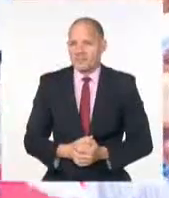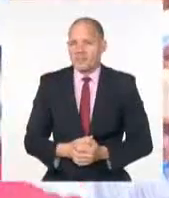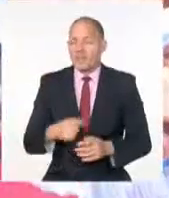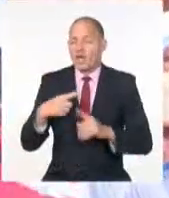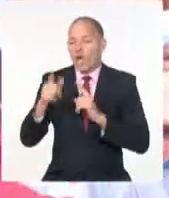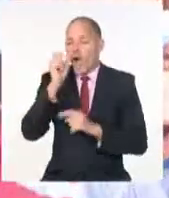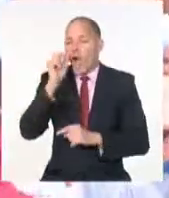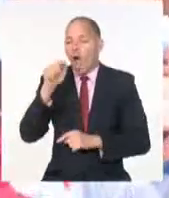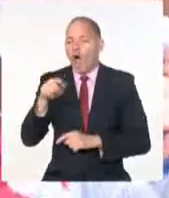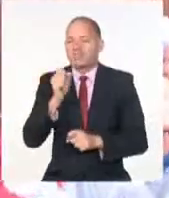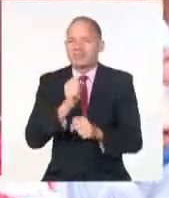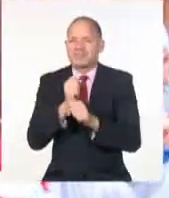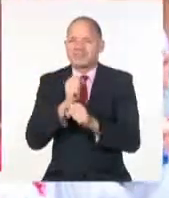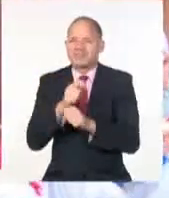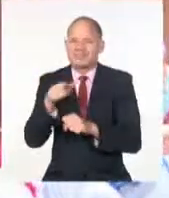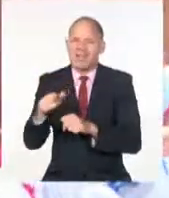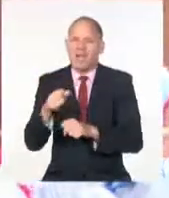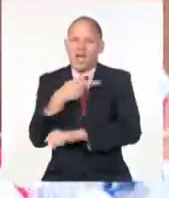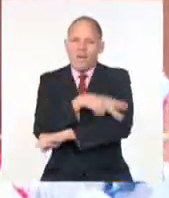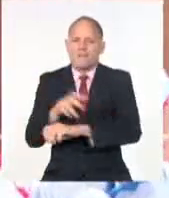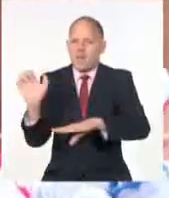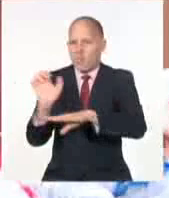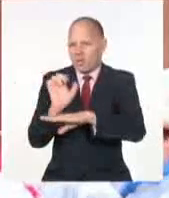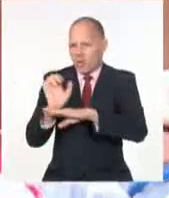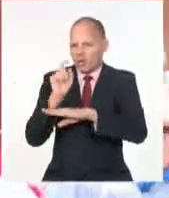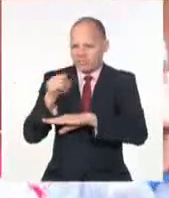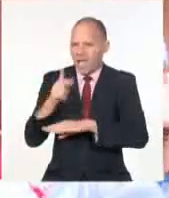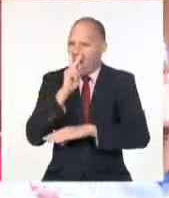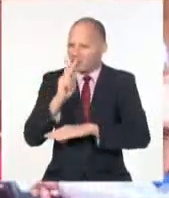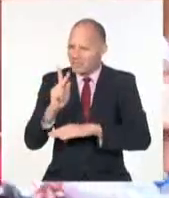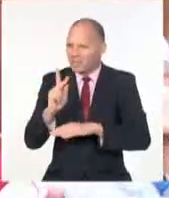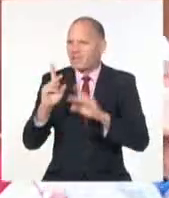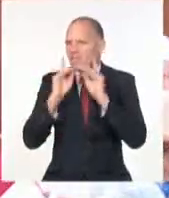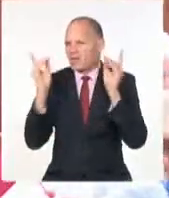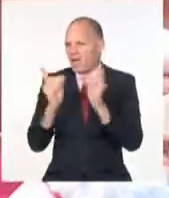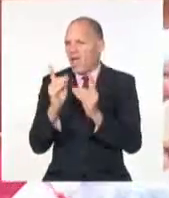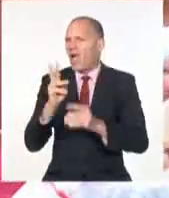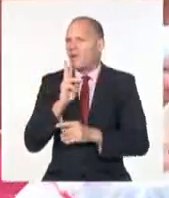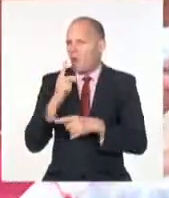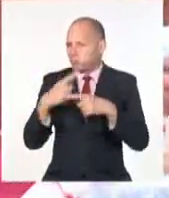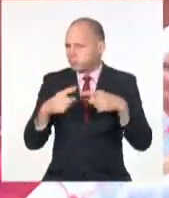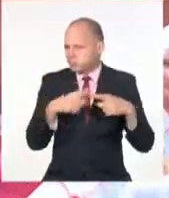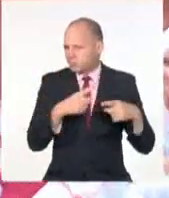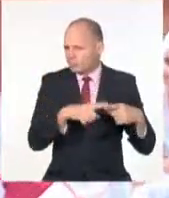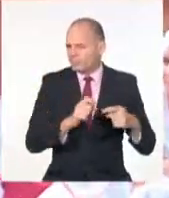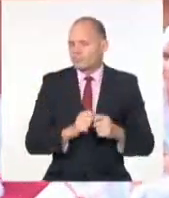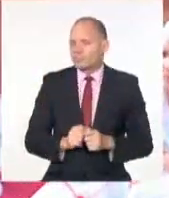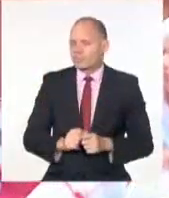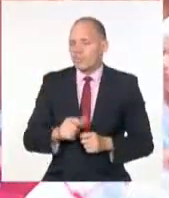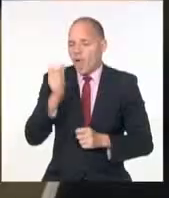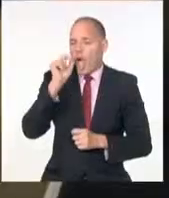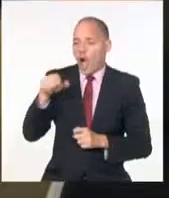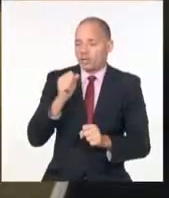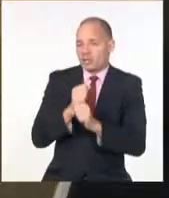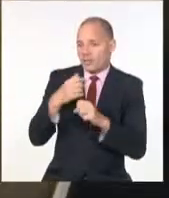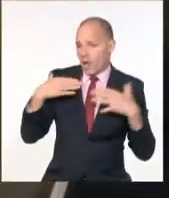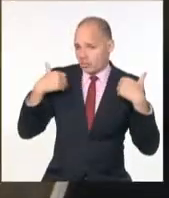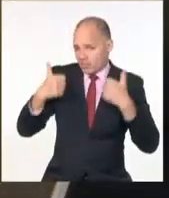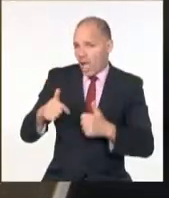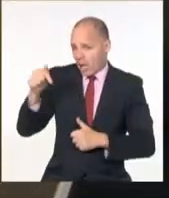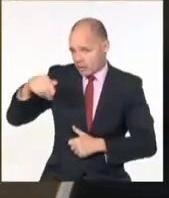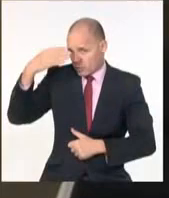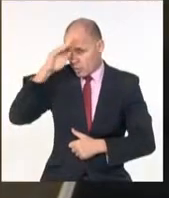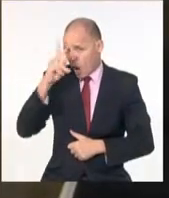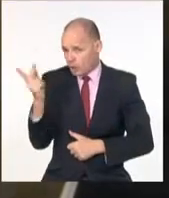Oscar Leonardo Rojas, y el embajador de ese país en Cuba, excelentísimo señor José María Borja, recibieron